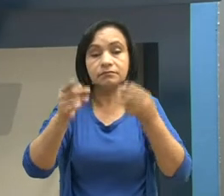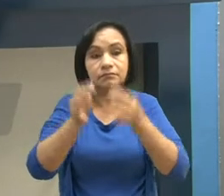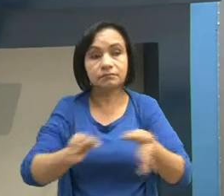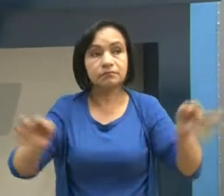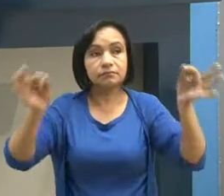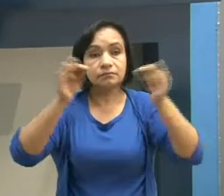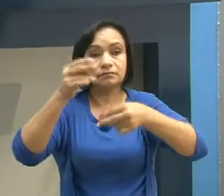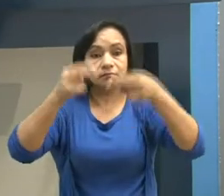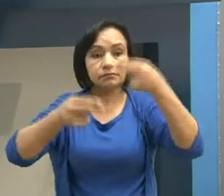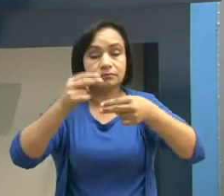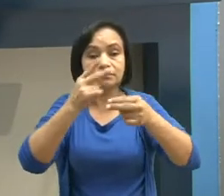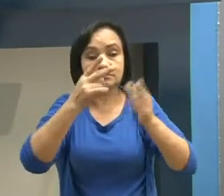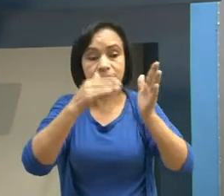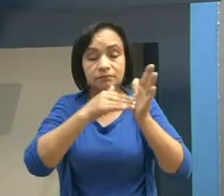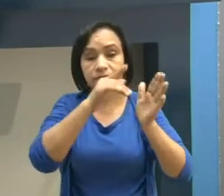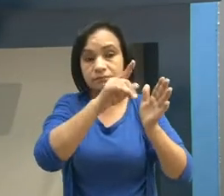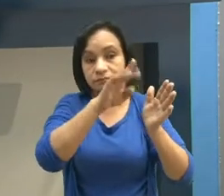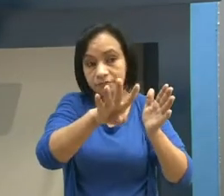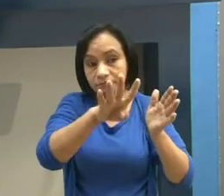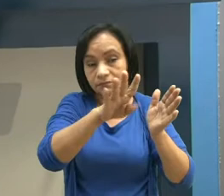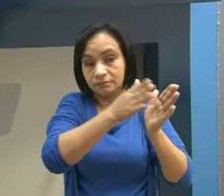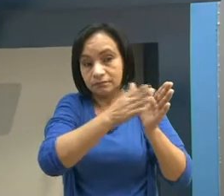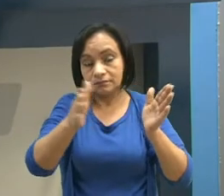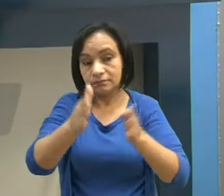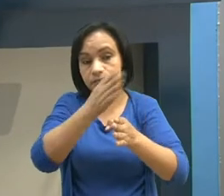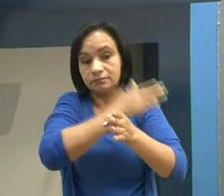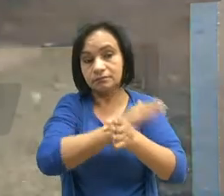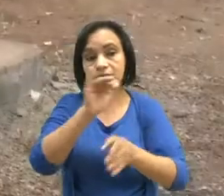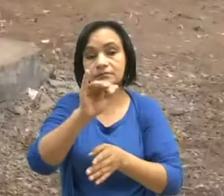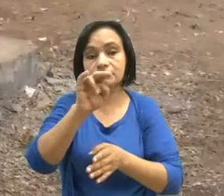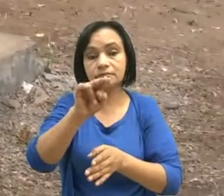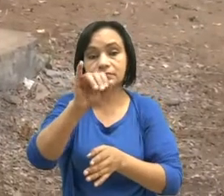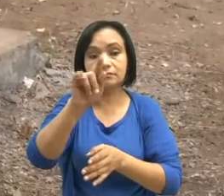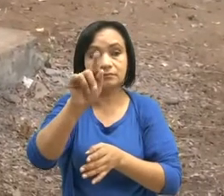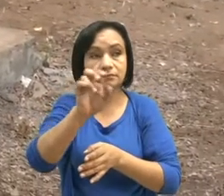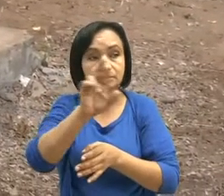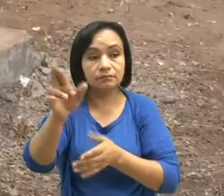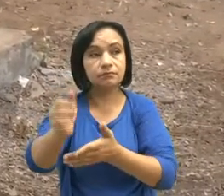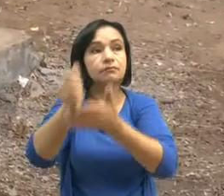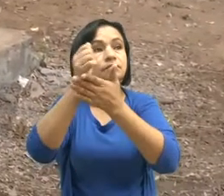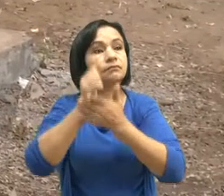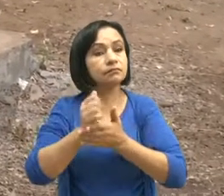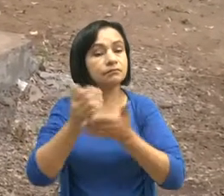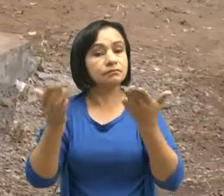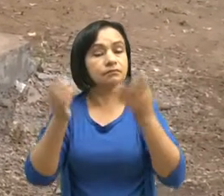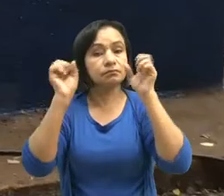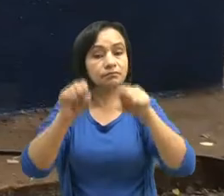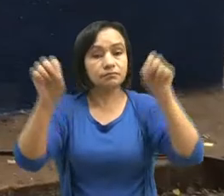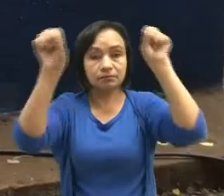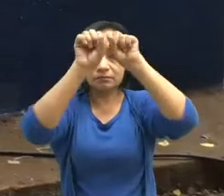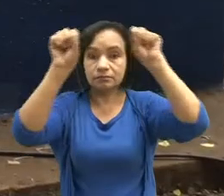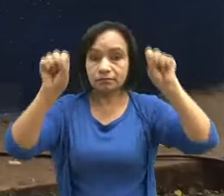importantes desde a partir del año 2014, juntados con otros que tenía el INETER, que nos está permitiendo en estos momentos, a través ya de una capacitación y de